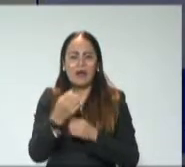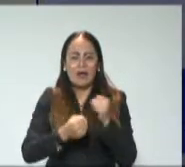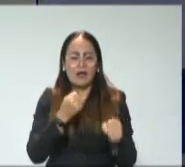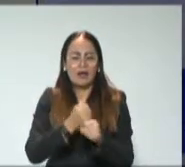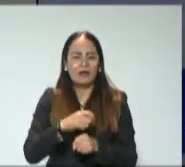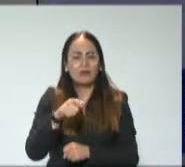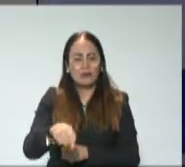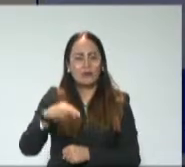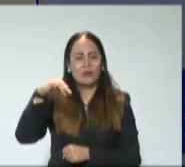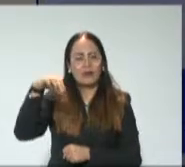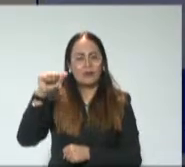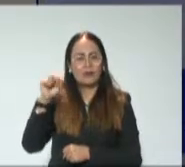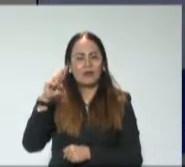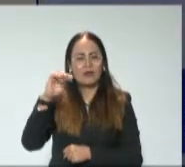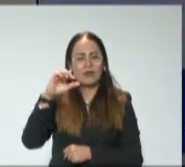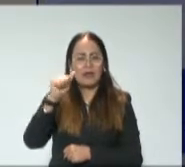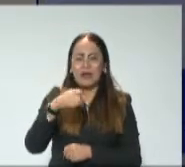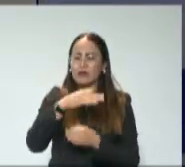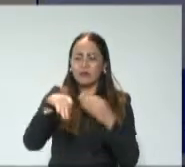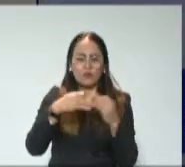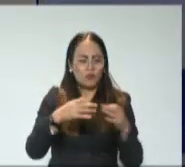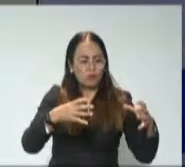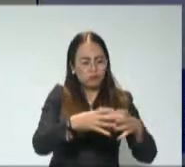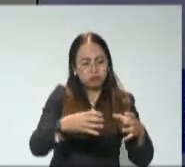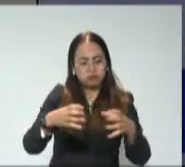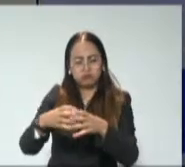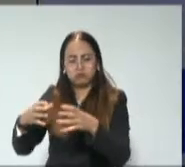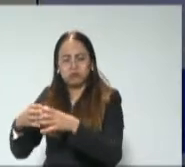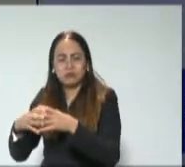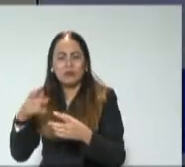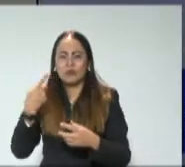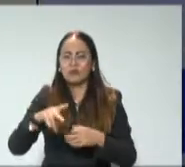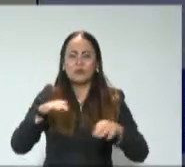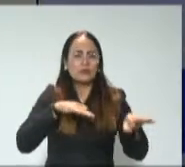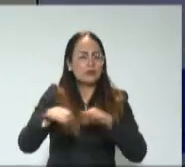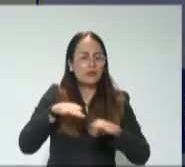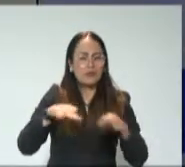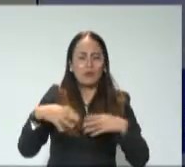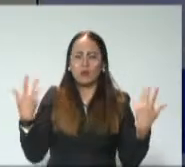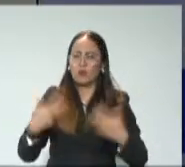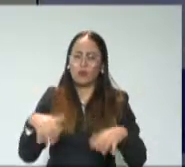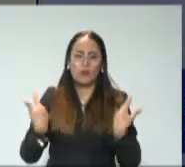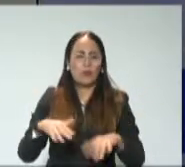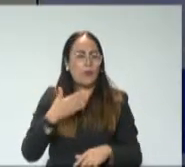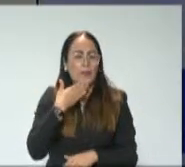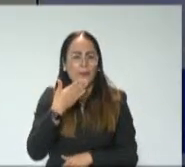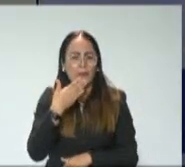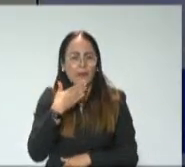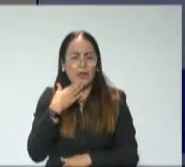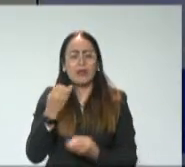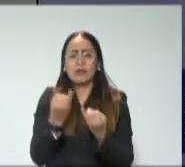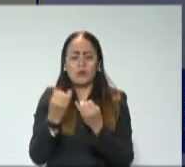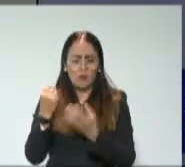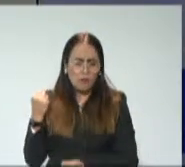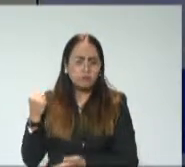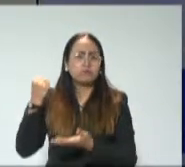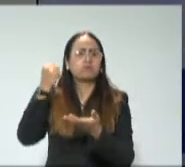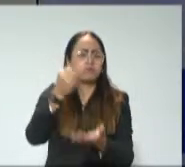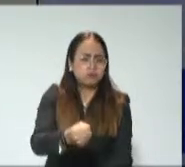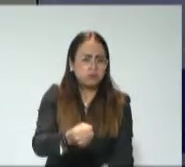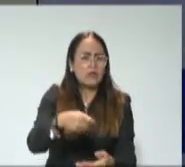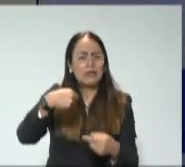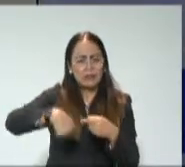significado de todos los trabajos de todos los grupos parlamentarios que fueron de una gran categoría y nos han brindado un presupuesto que nos